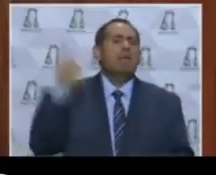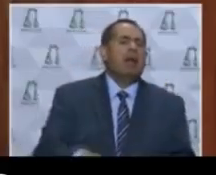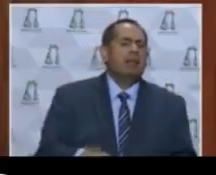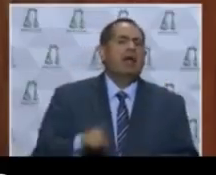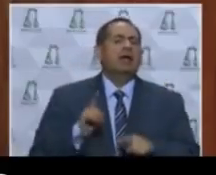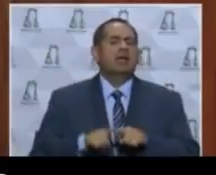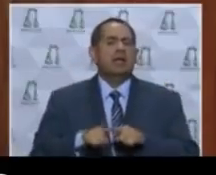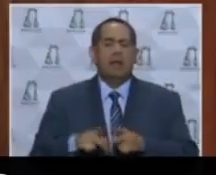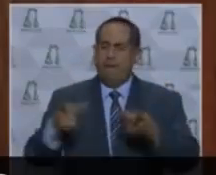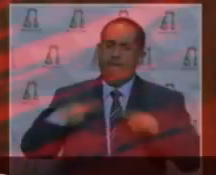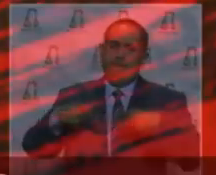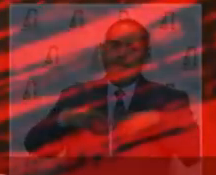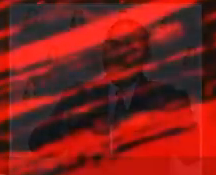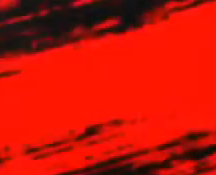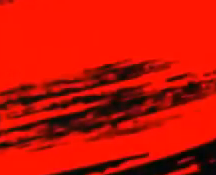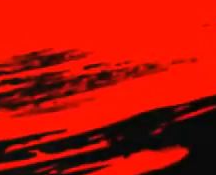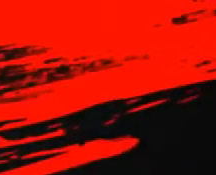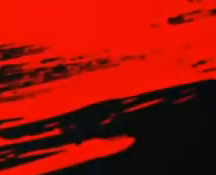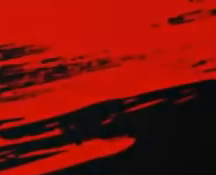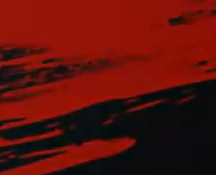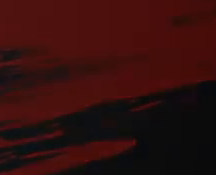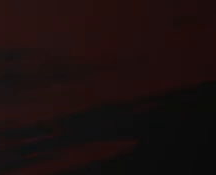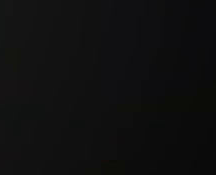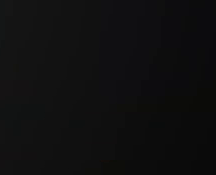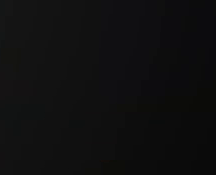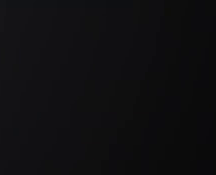el pueblo de méxico